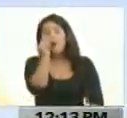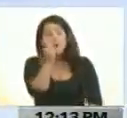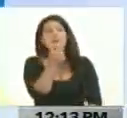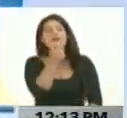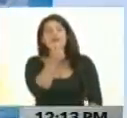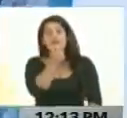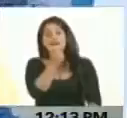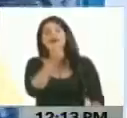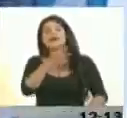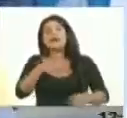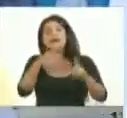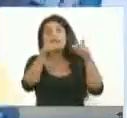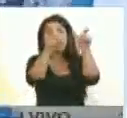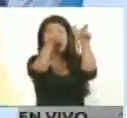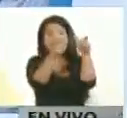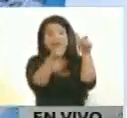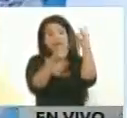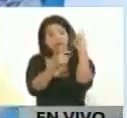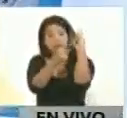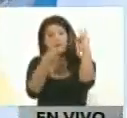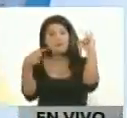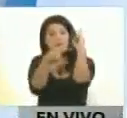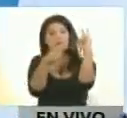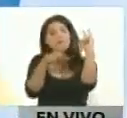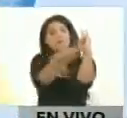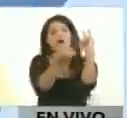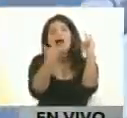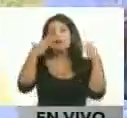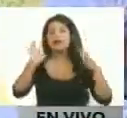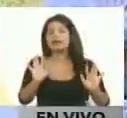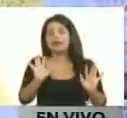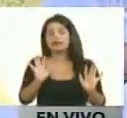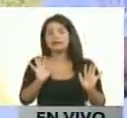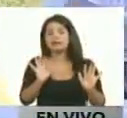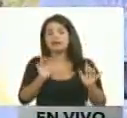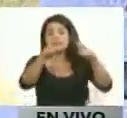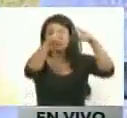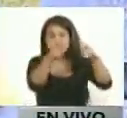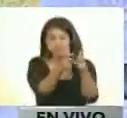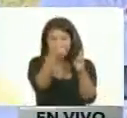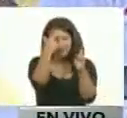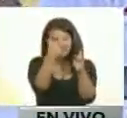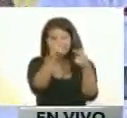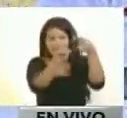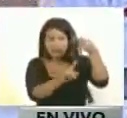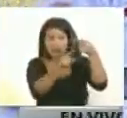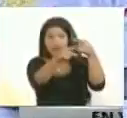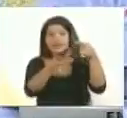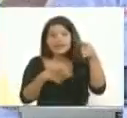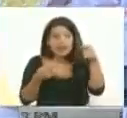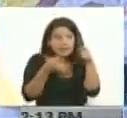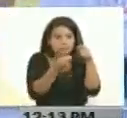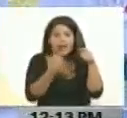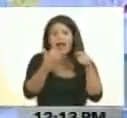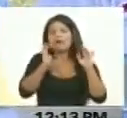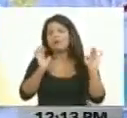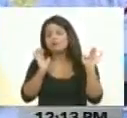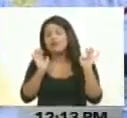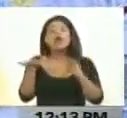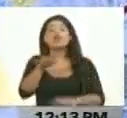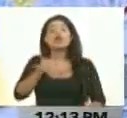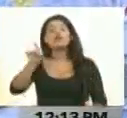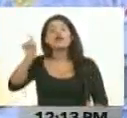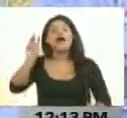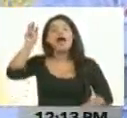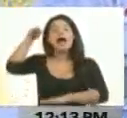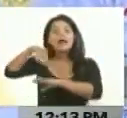estos transformadores. ¿Y dónde sucedió esto? En Aragua, pero en el sector Indio Rangel, en La Victoria. Esos